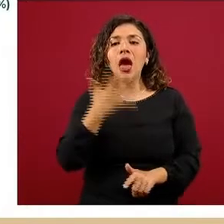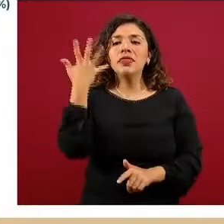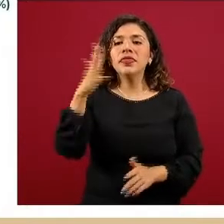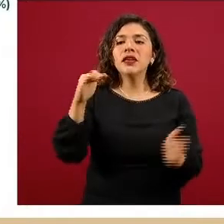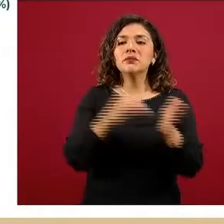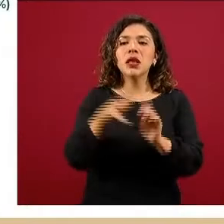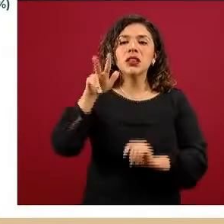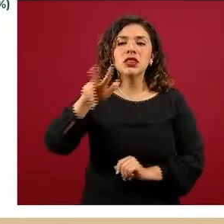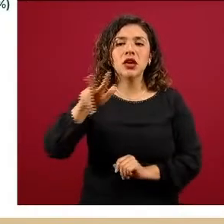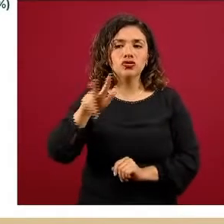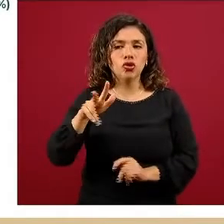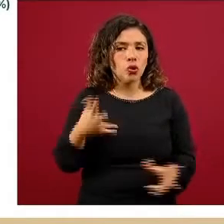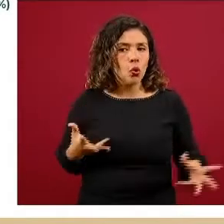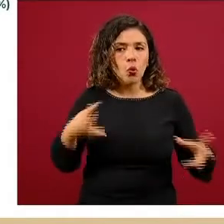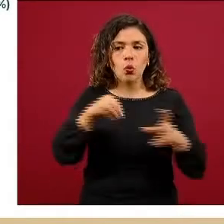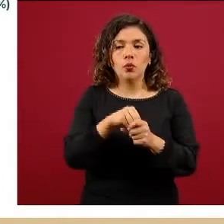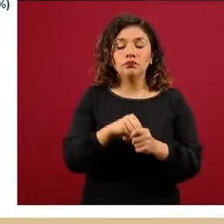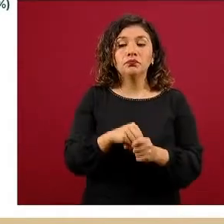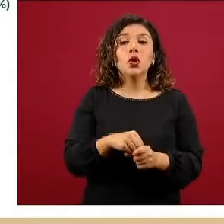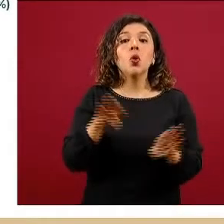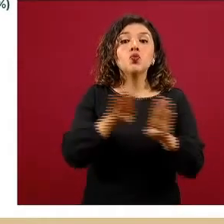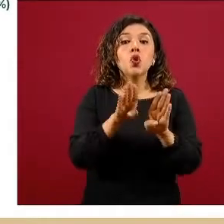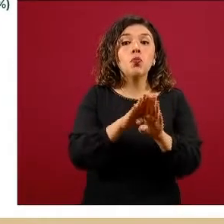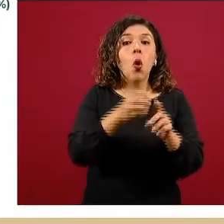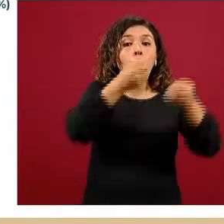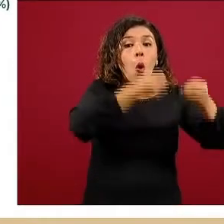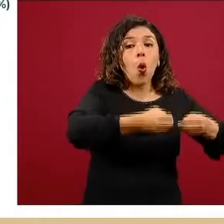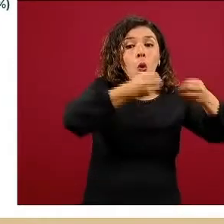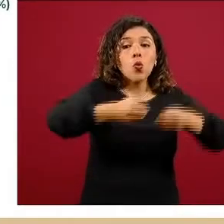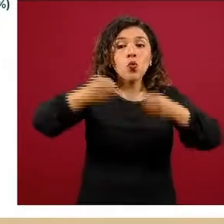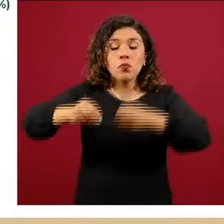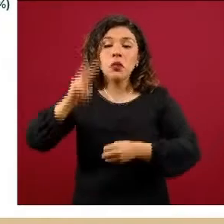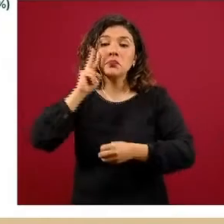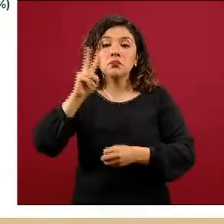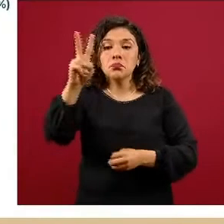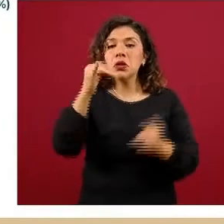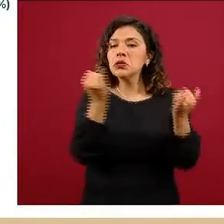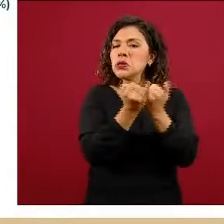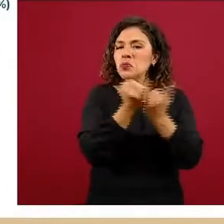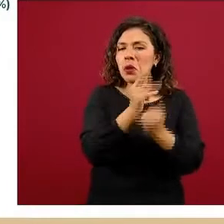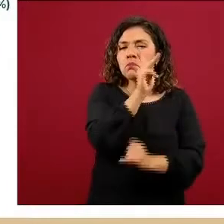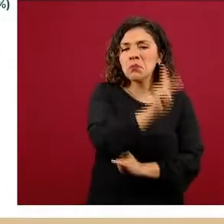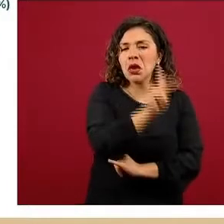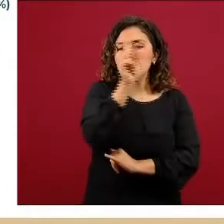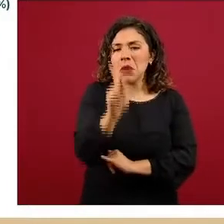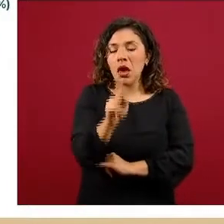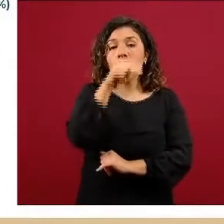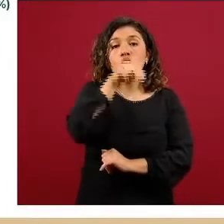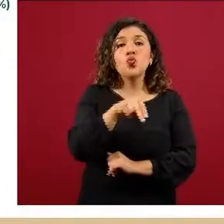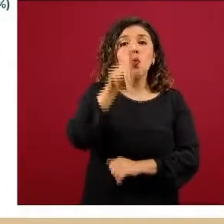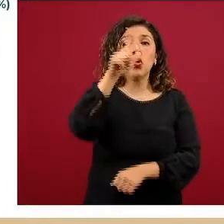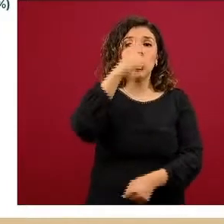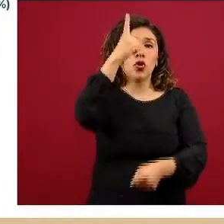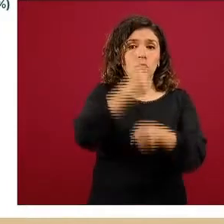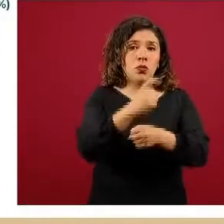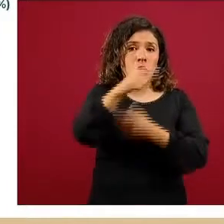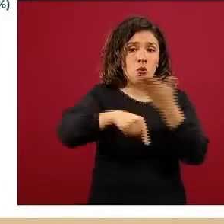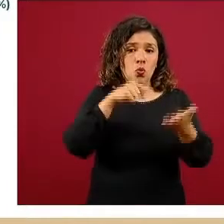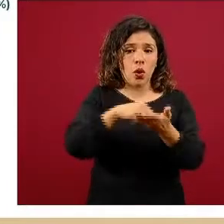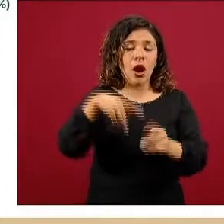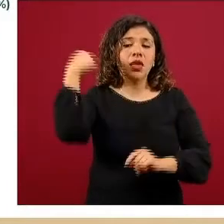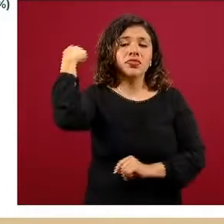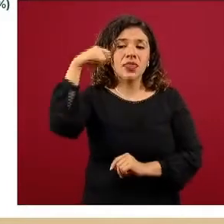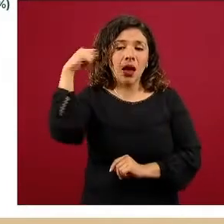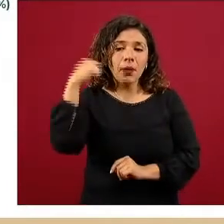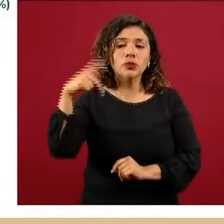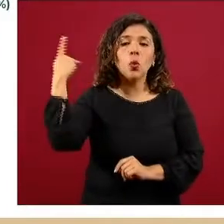10.018, y en el orden de presentación de los estados es un poco semejante: Nuevo León,